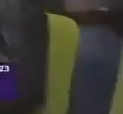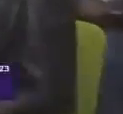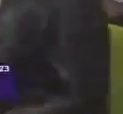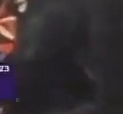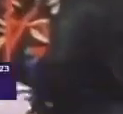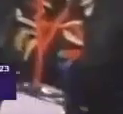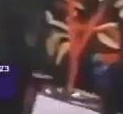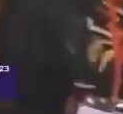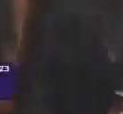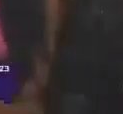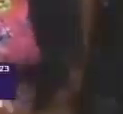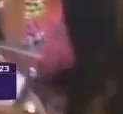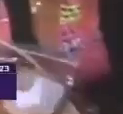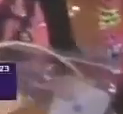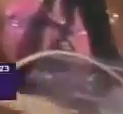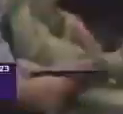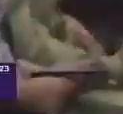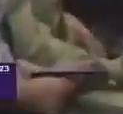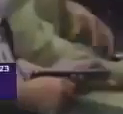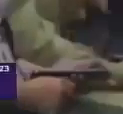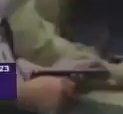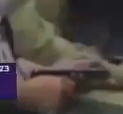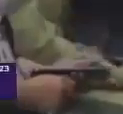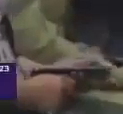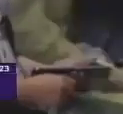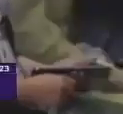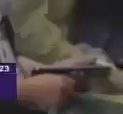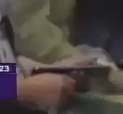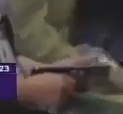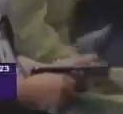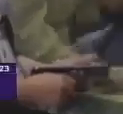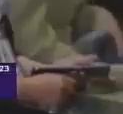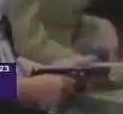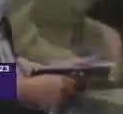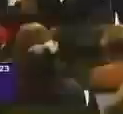es relevante este encuentro? En Ahora les contamos.